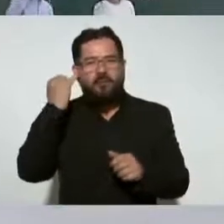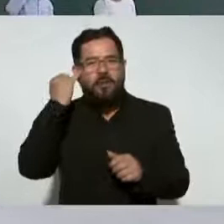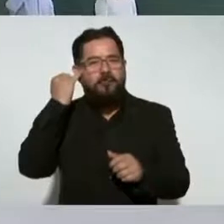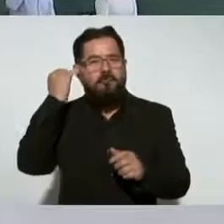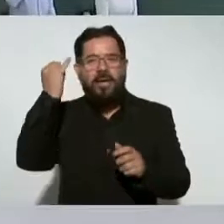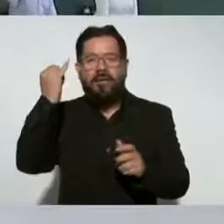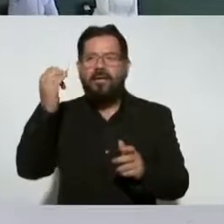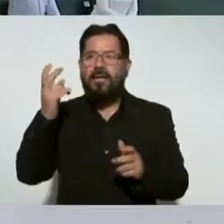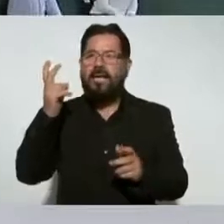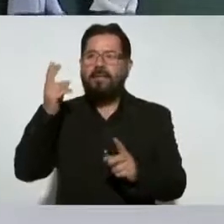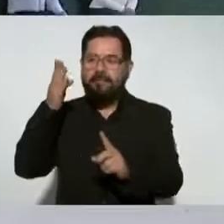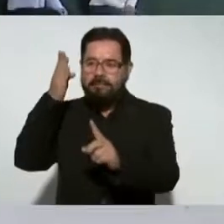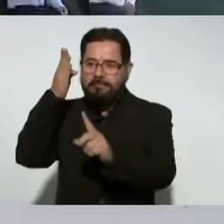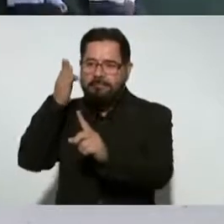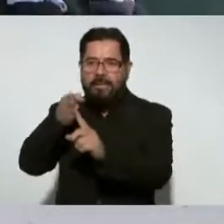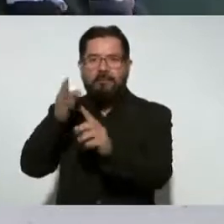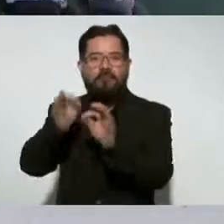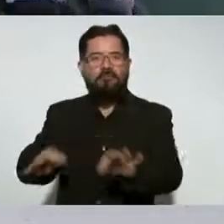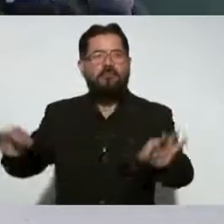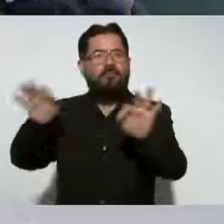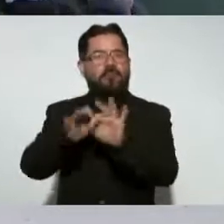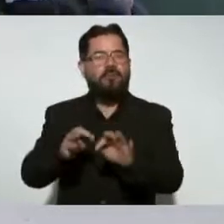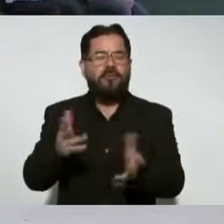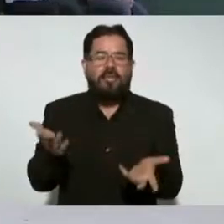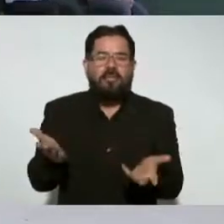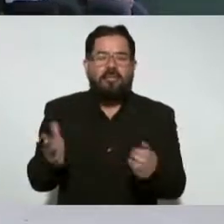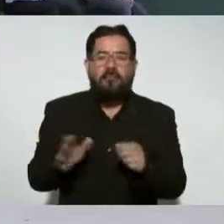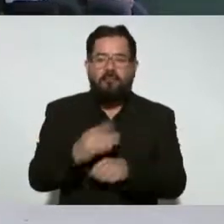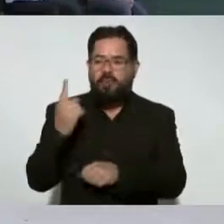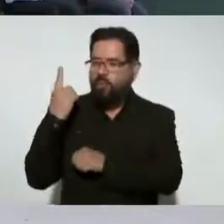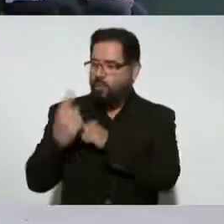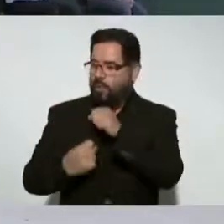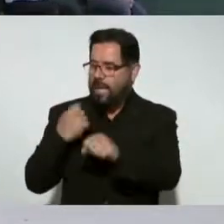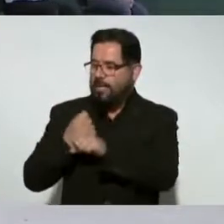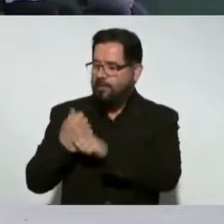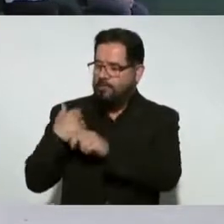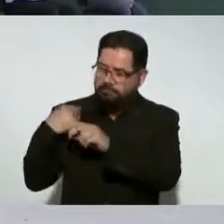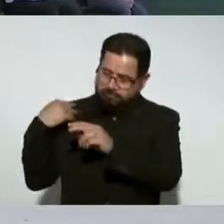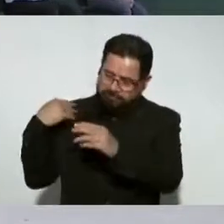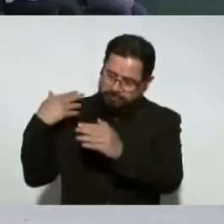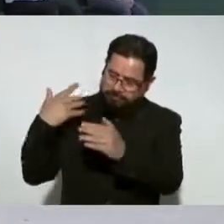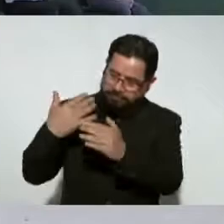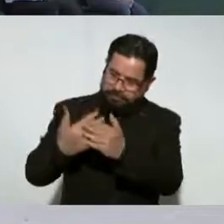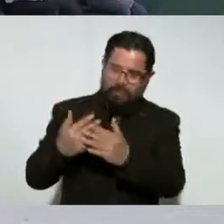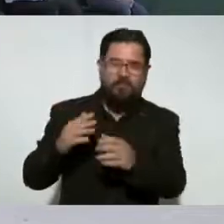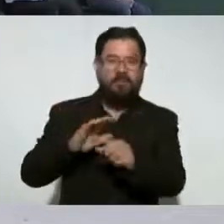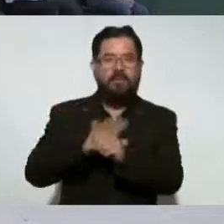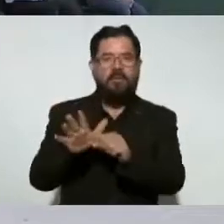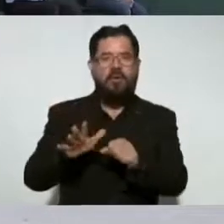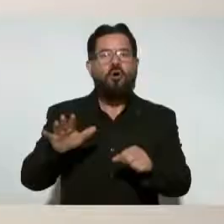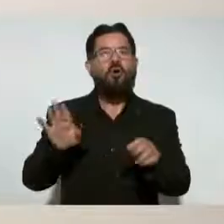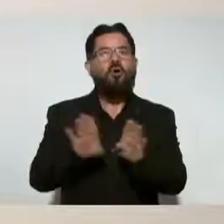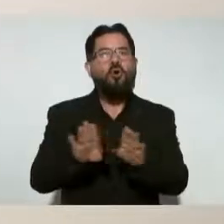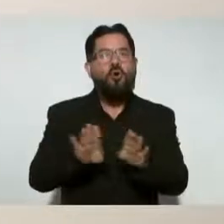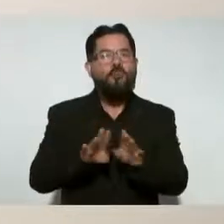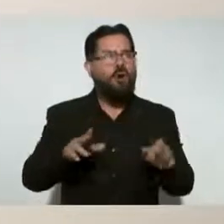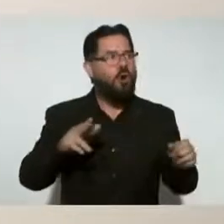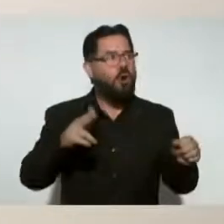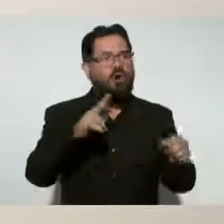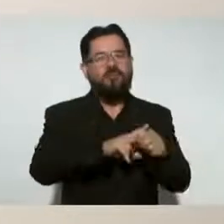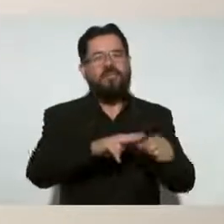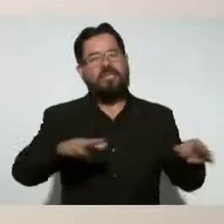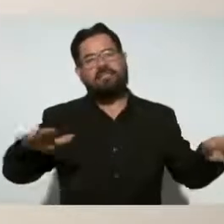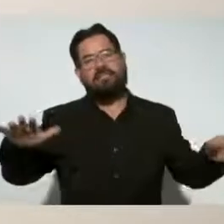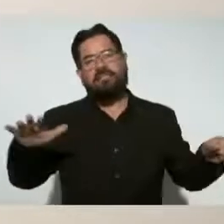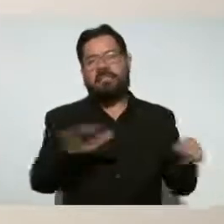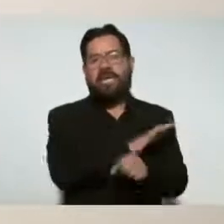atinado, porque pues no habíamos vivido lo que vivimos el año pasado y este año, y la insuficiencia en los servicios médicos